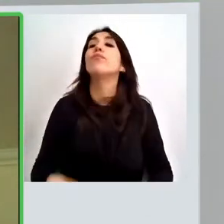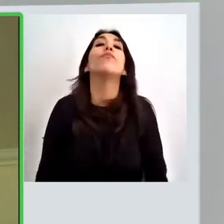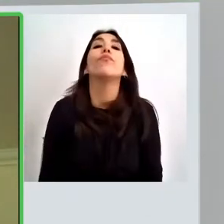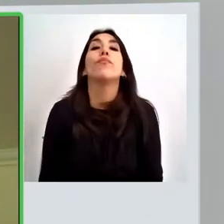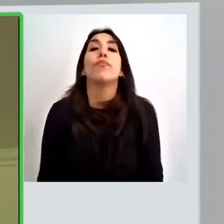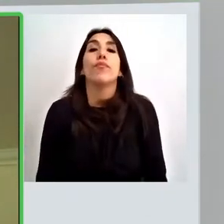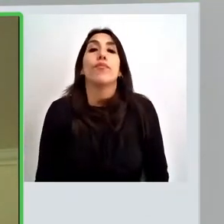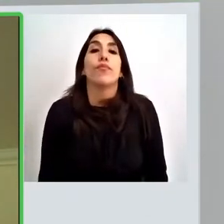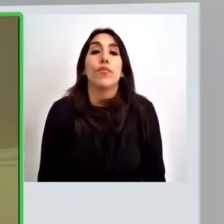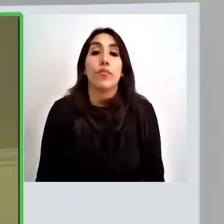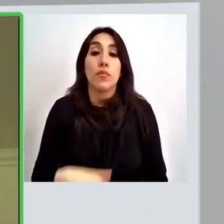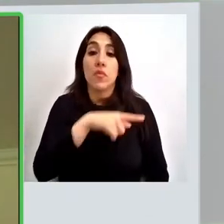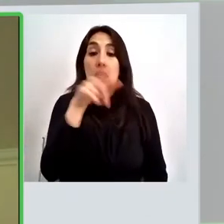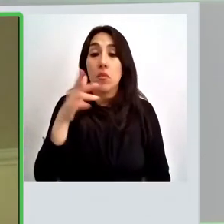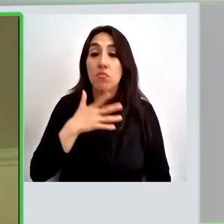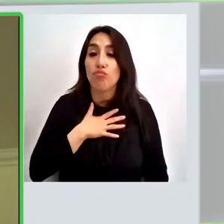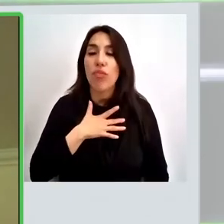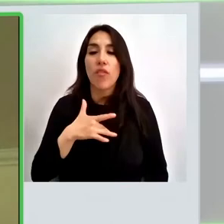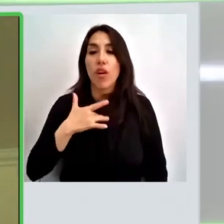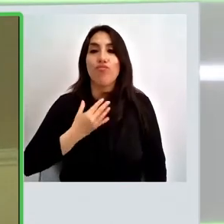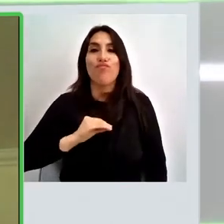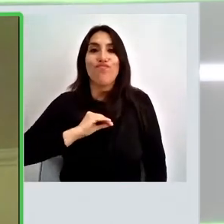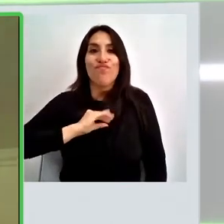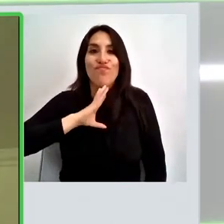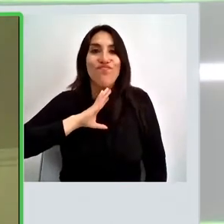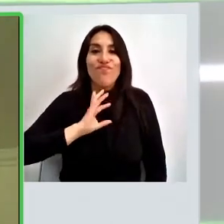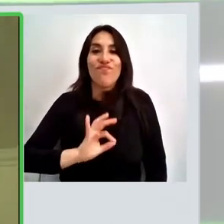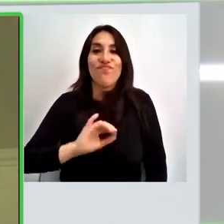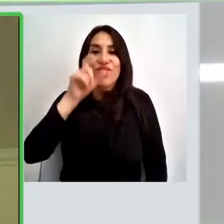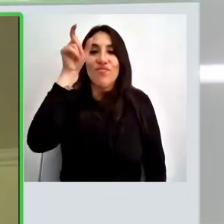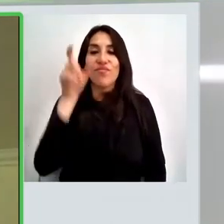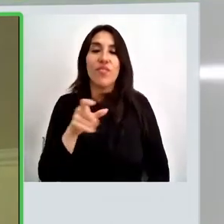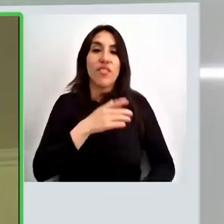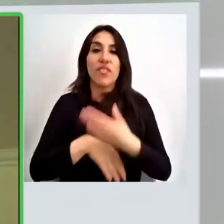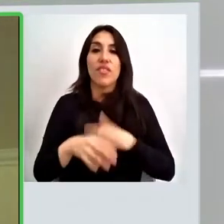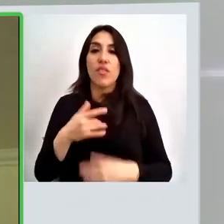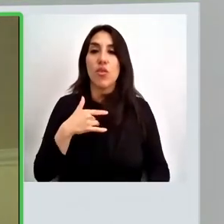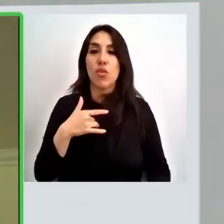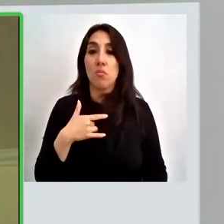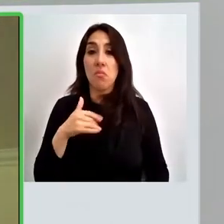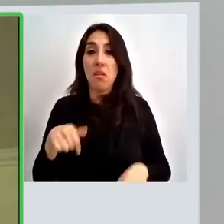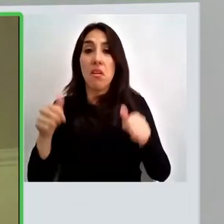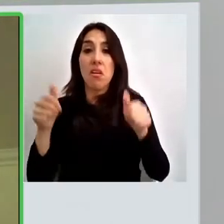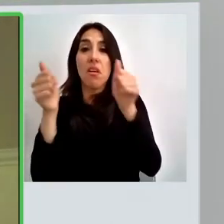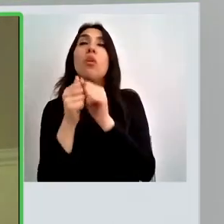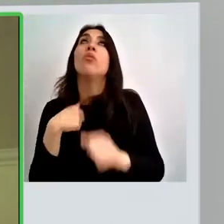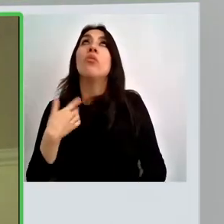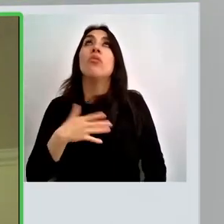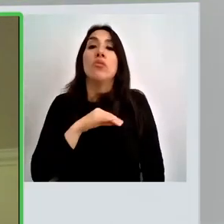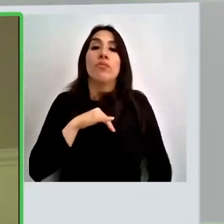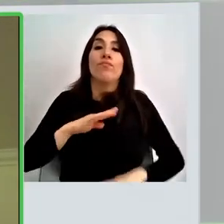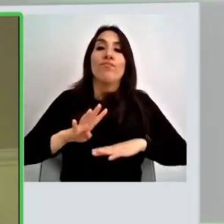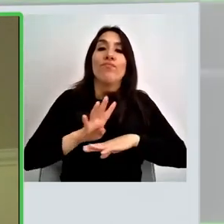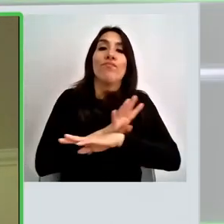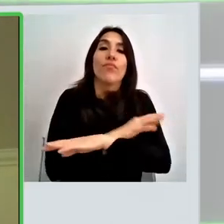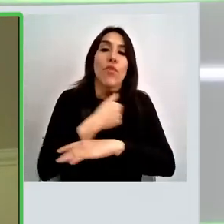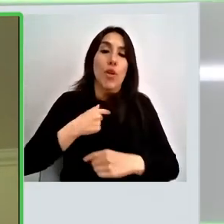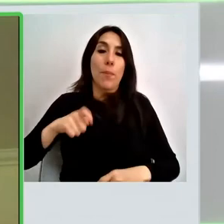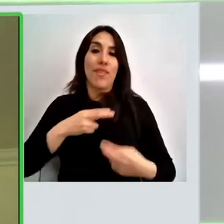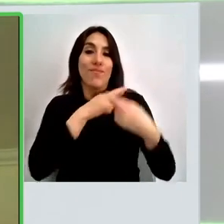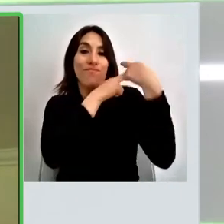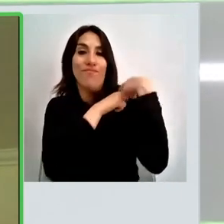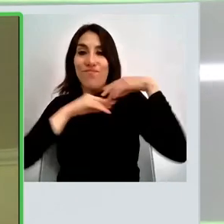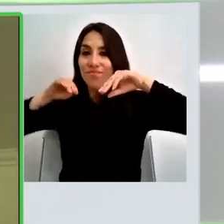orgullosos al ser capaces de enseñarle y ser mentores